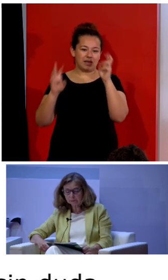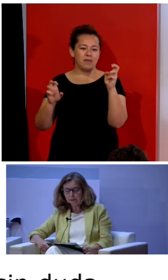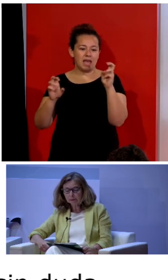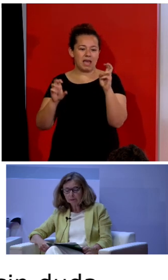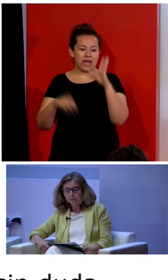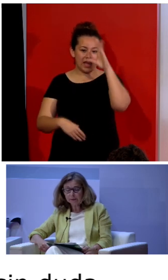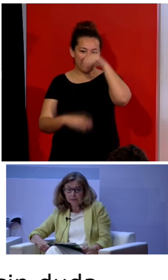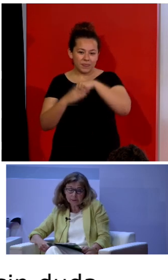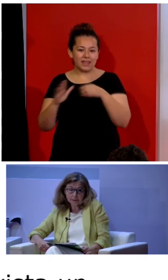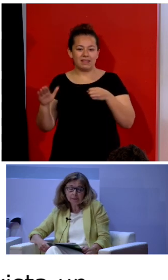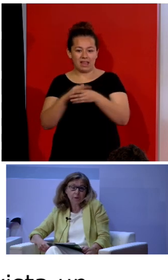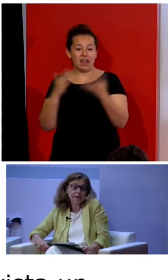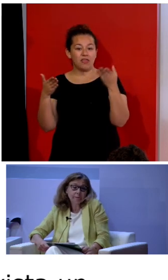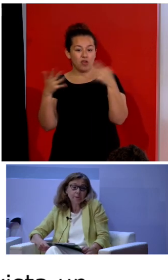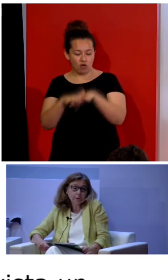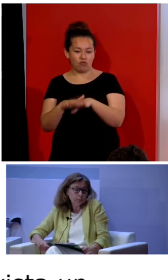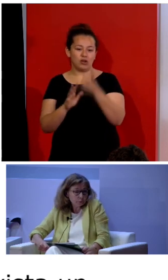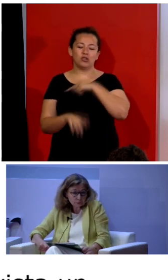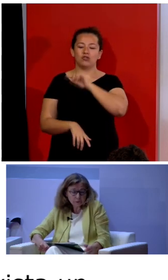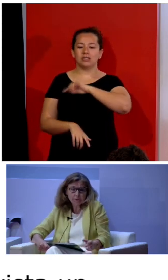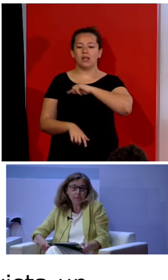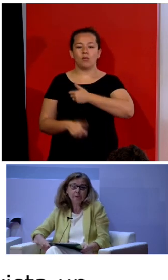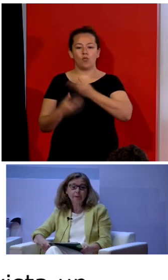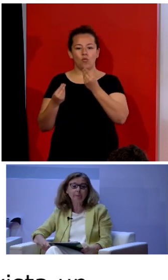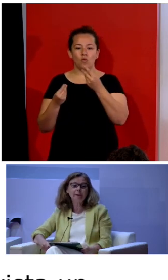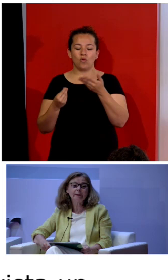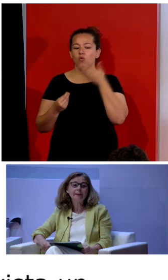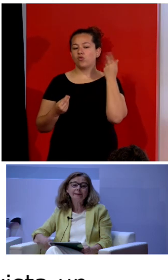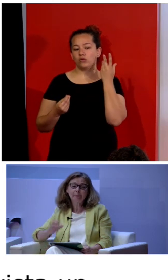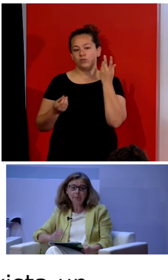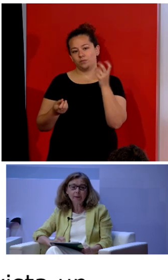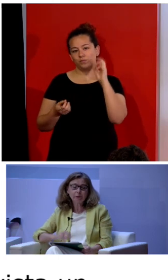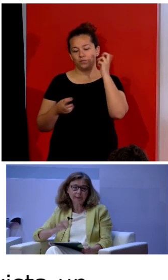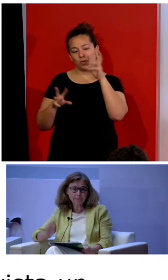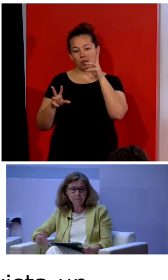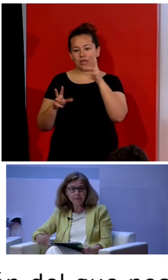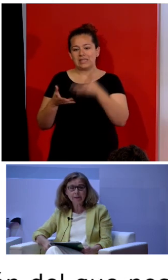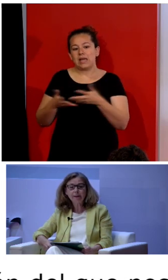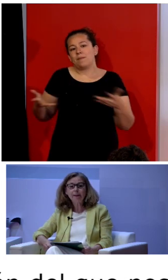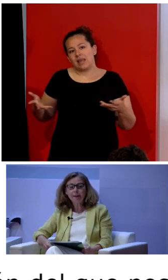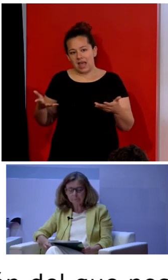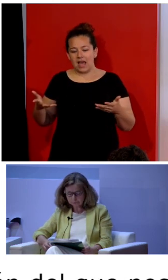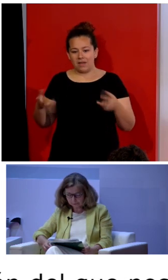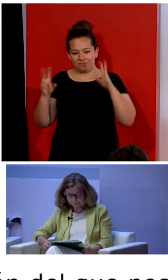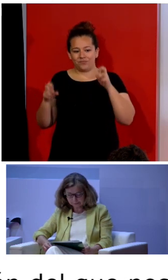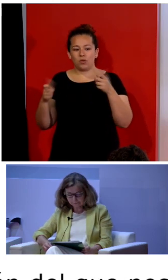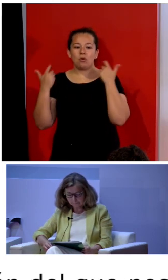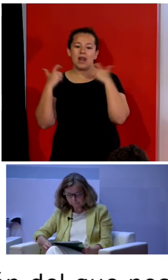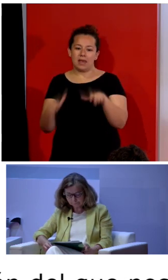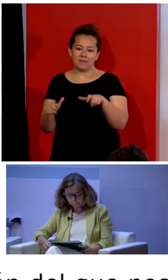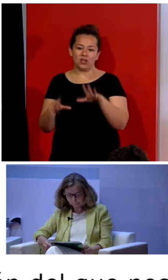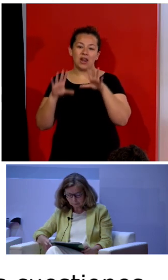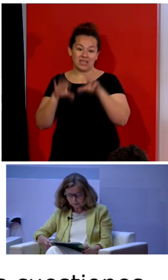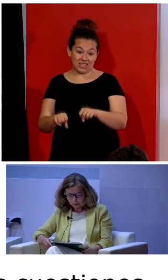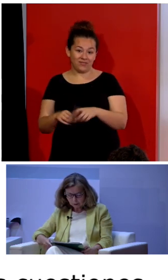integración, del que nos sentimos muy orgullosos, entre otras cuestiones, porque se amplía considerablemente el ámbito y la reserva, ¿no?